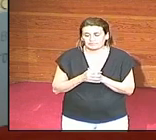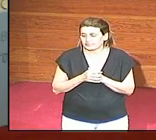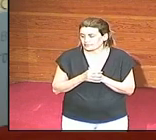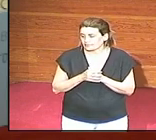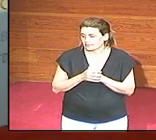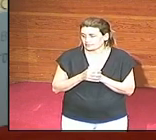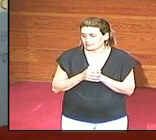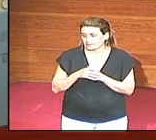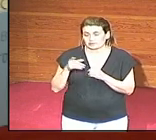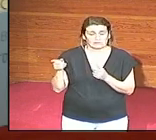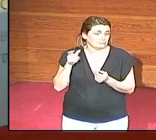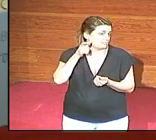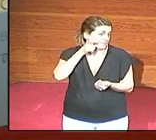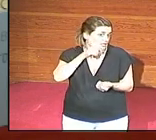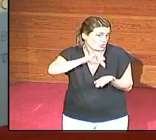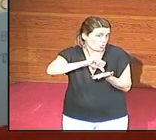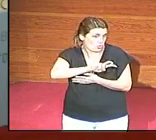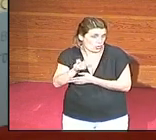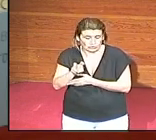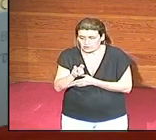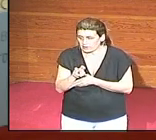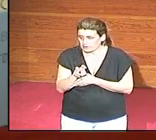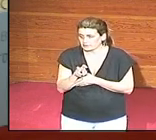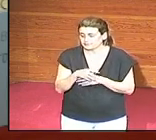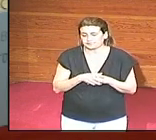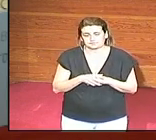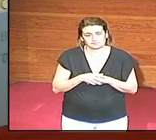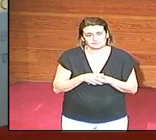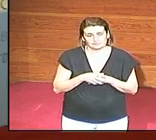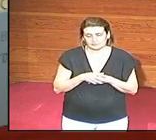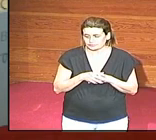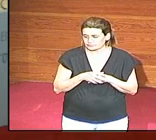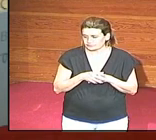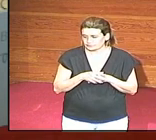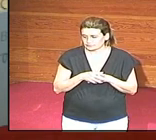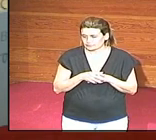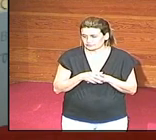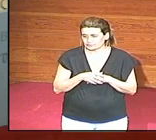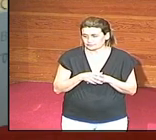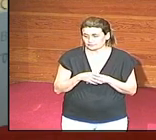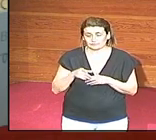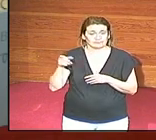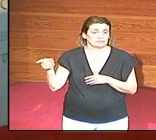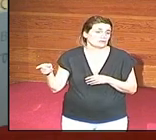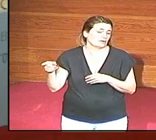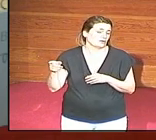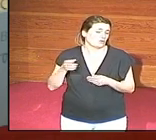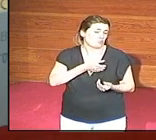Esto es Mariupol. Ya no pintaba bien entonces. Esto es una comisaría de policía en Mariupol.